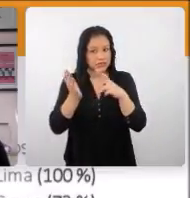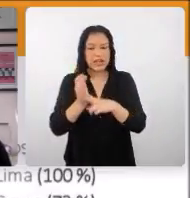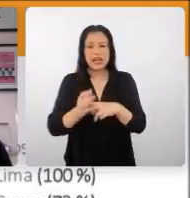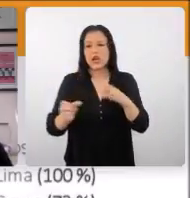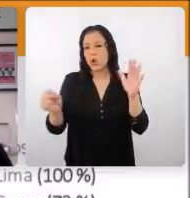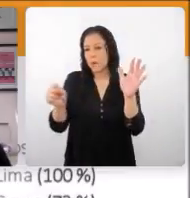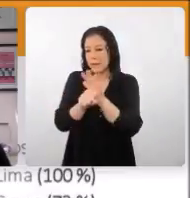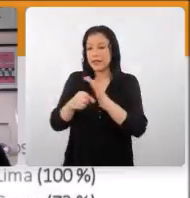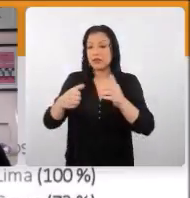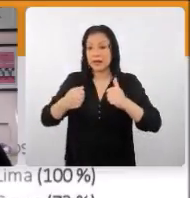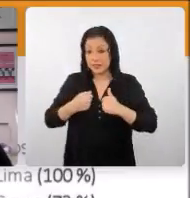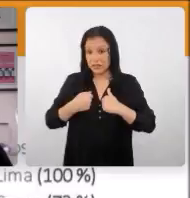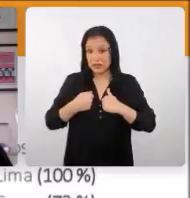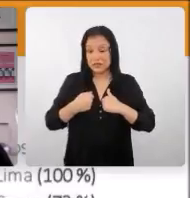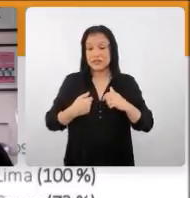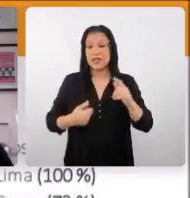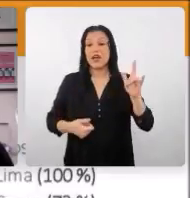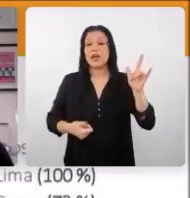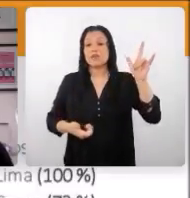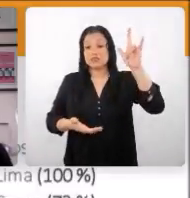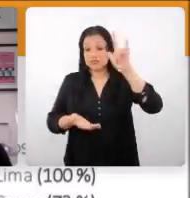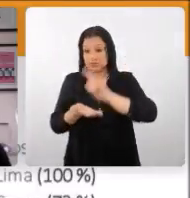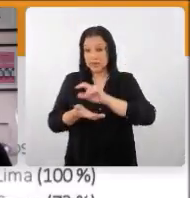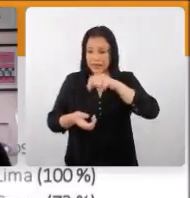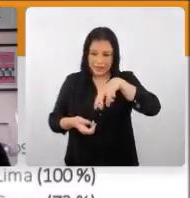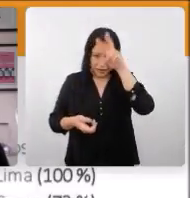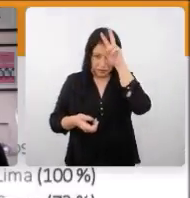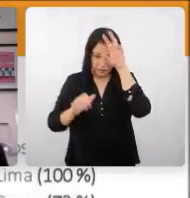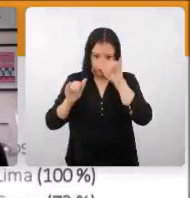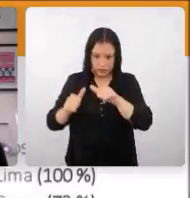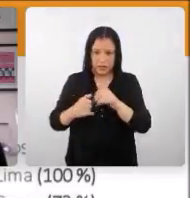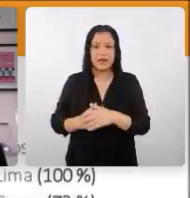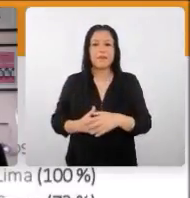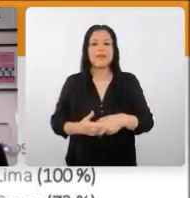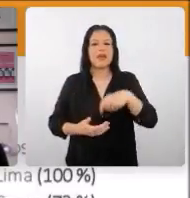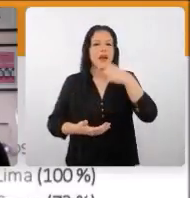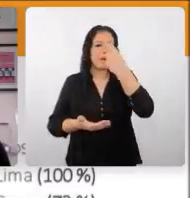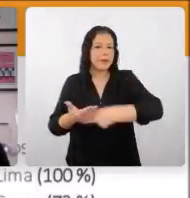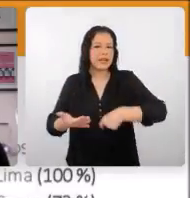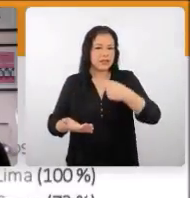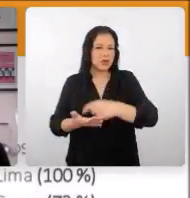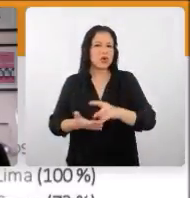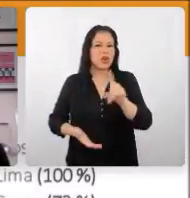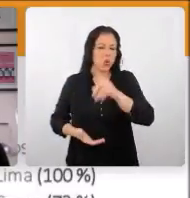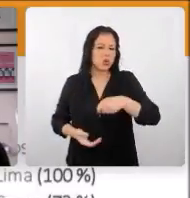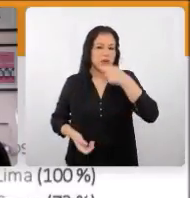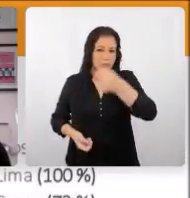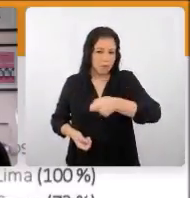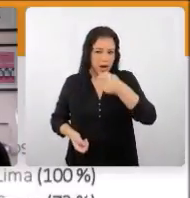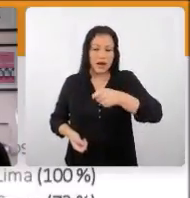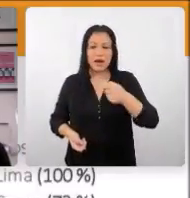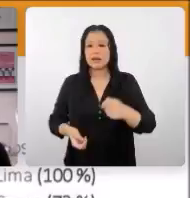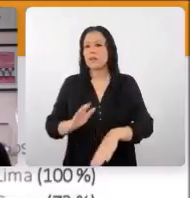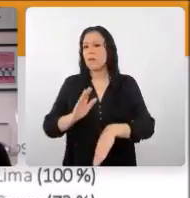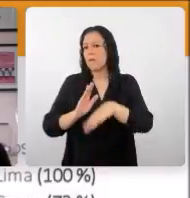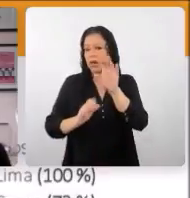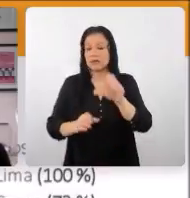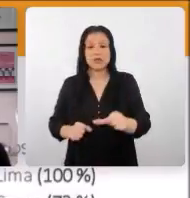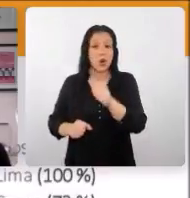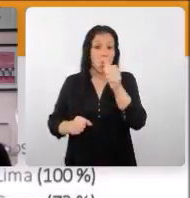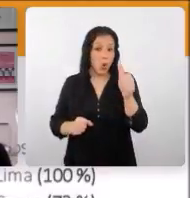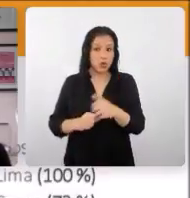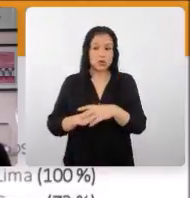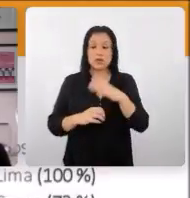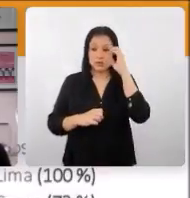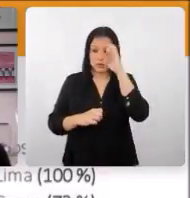están pasando dentro de nuestro país. El gasto promedio también es superior al resto. Los hoteles